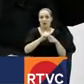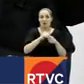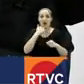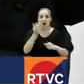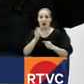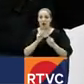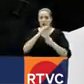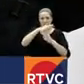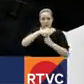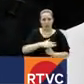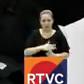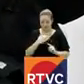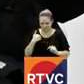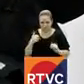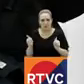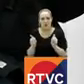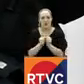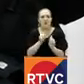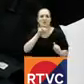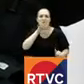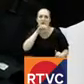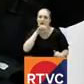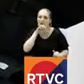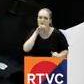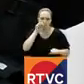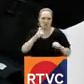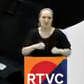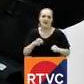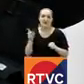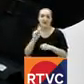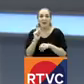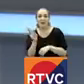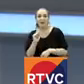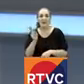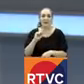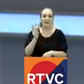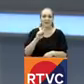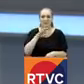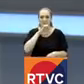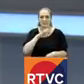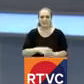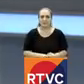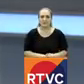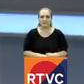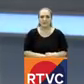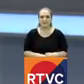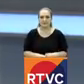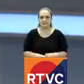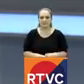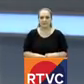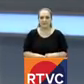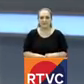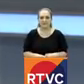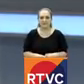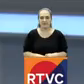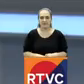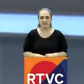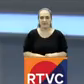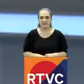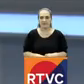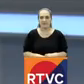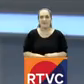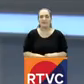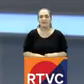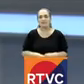restricción por asistir con unos ojos cariñosos que baten con emoción su cola, Tali. Las acciones para proteger el ambiente o reducen